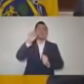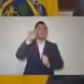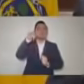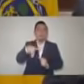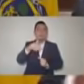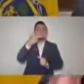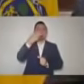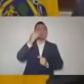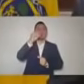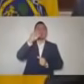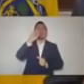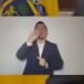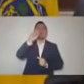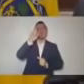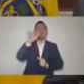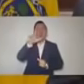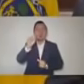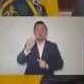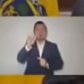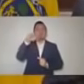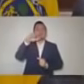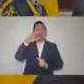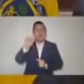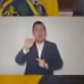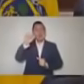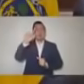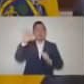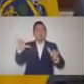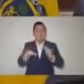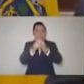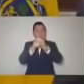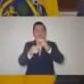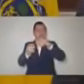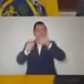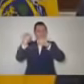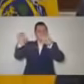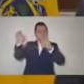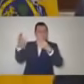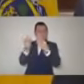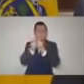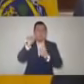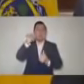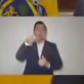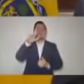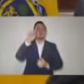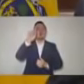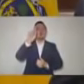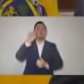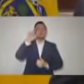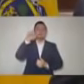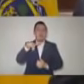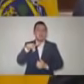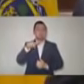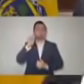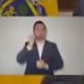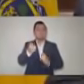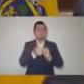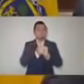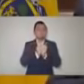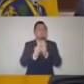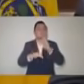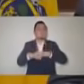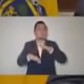ojuelos tepatitlán ameca autlán alcanzó niveles por encima del promedio estatal esto no es fortuito